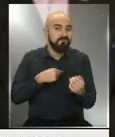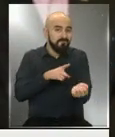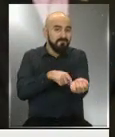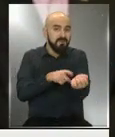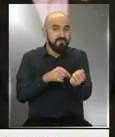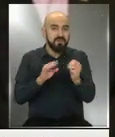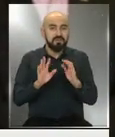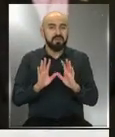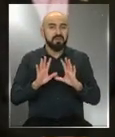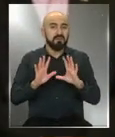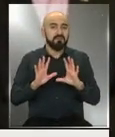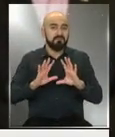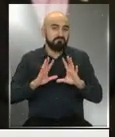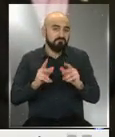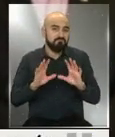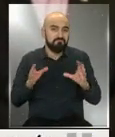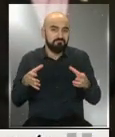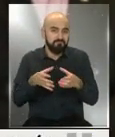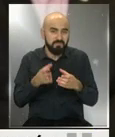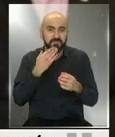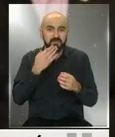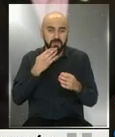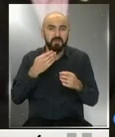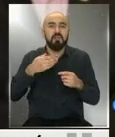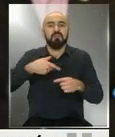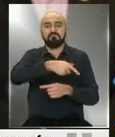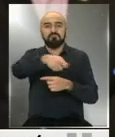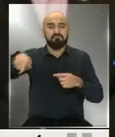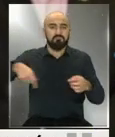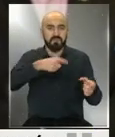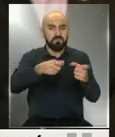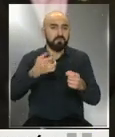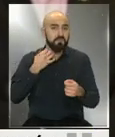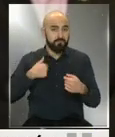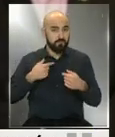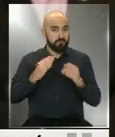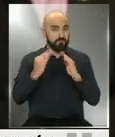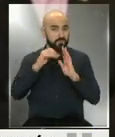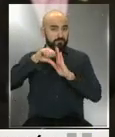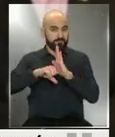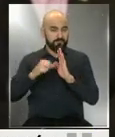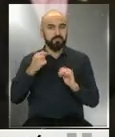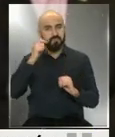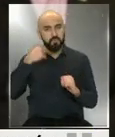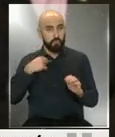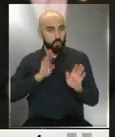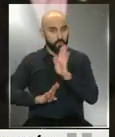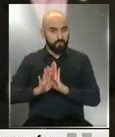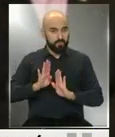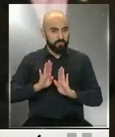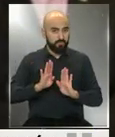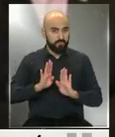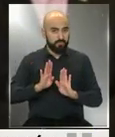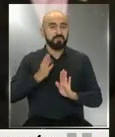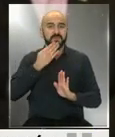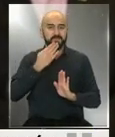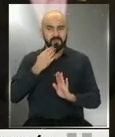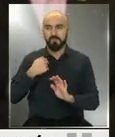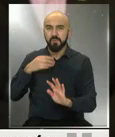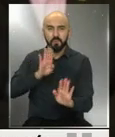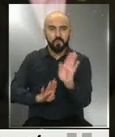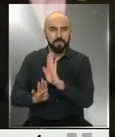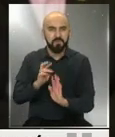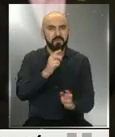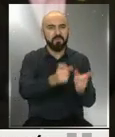salud del resto de la población. Porque cuando yo me quedo en casa y me estoy cuidando, no solo me cuido a mí, sino que cuido al resto de